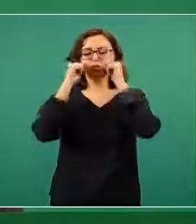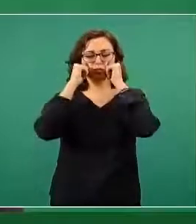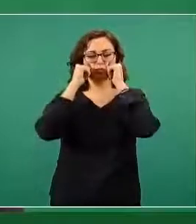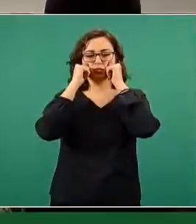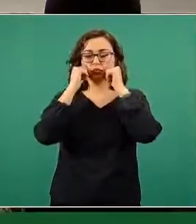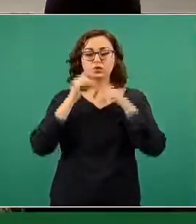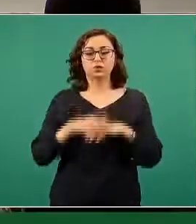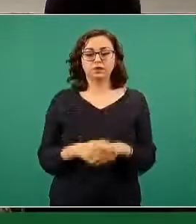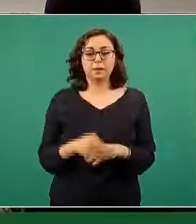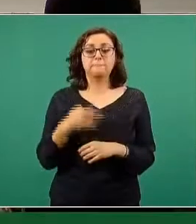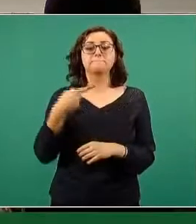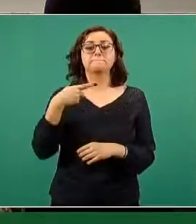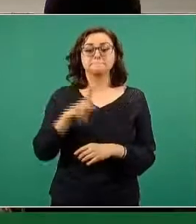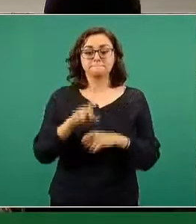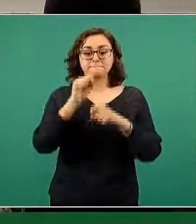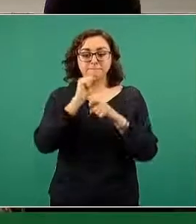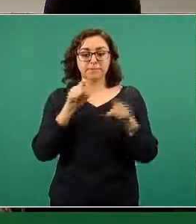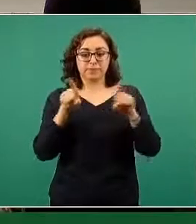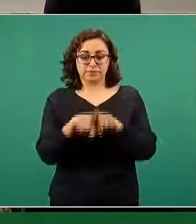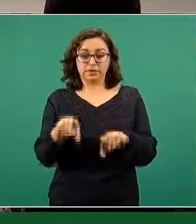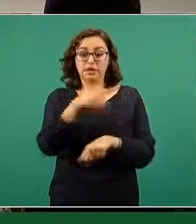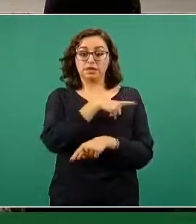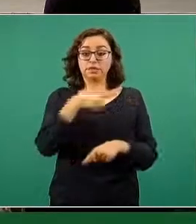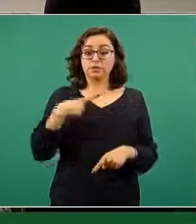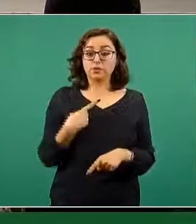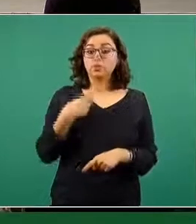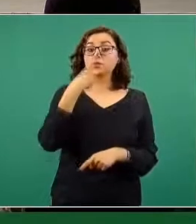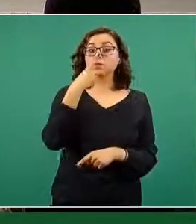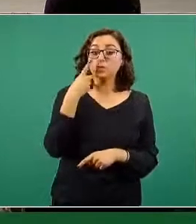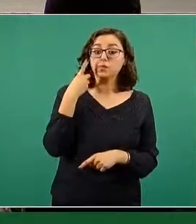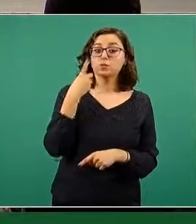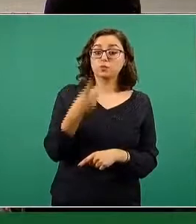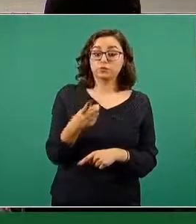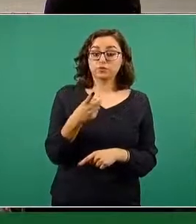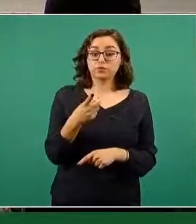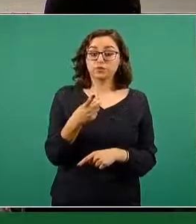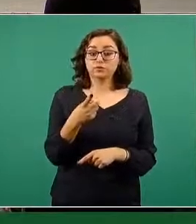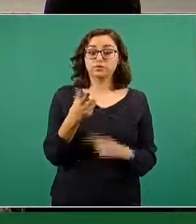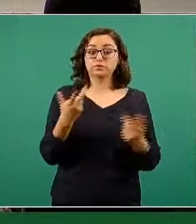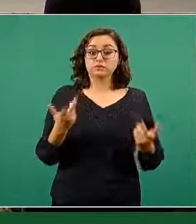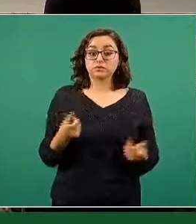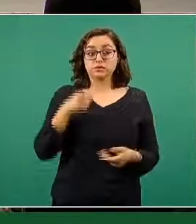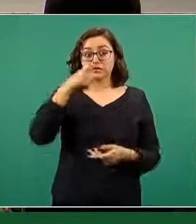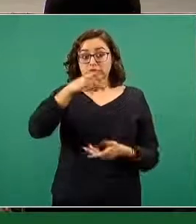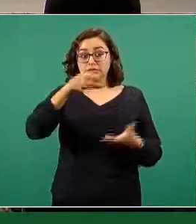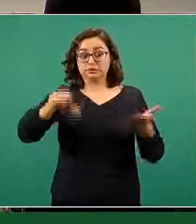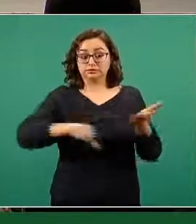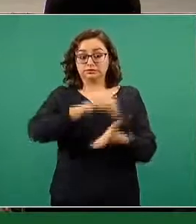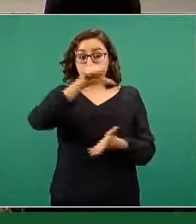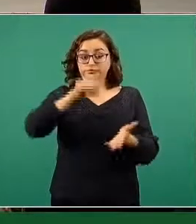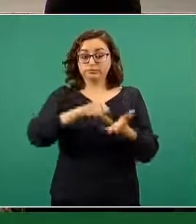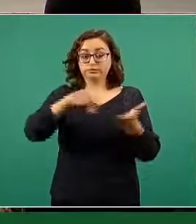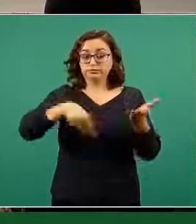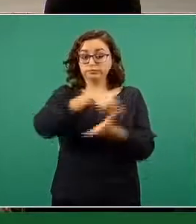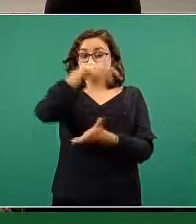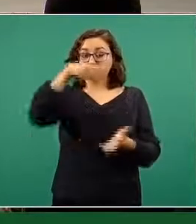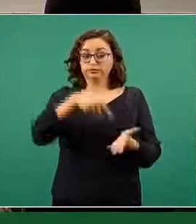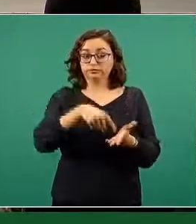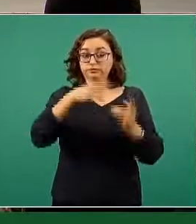la prueba. Sin embargo, también es importante que en el centro de vacunación, en el sitio de